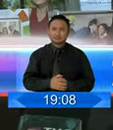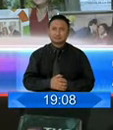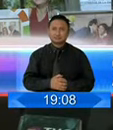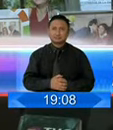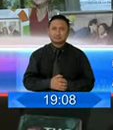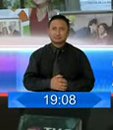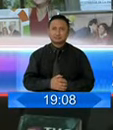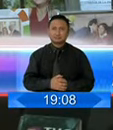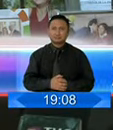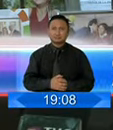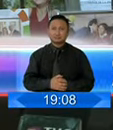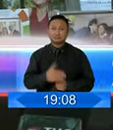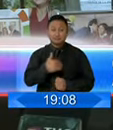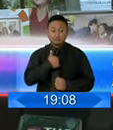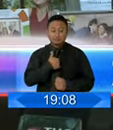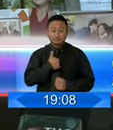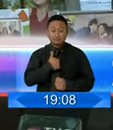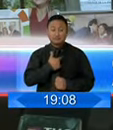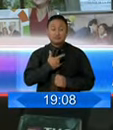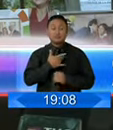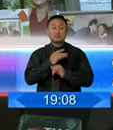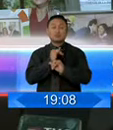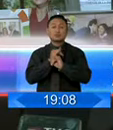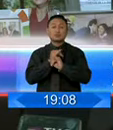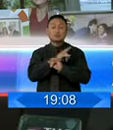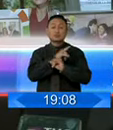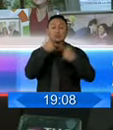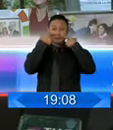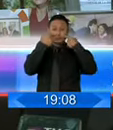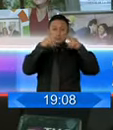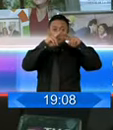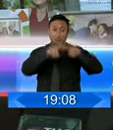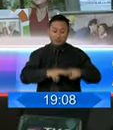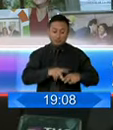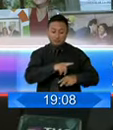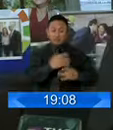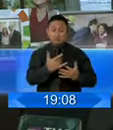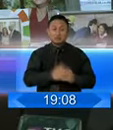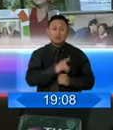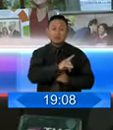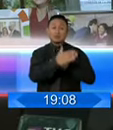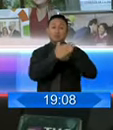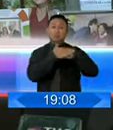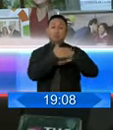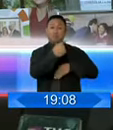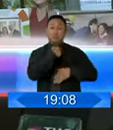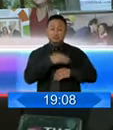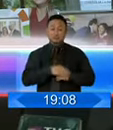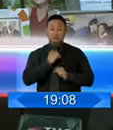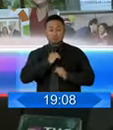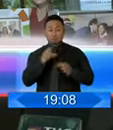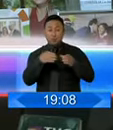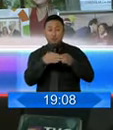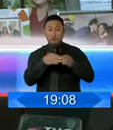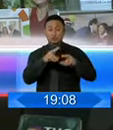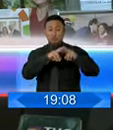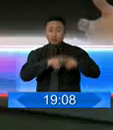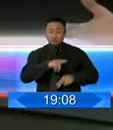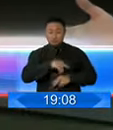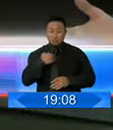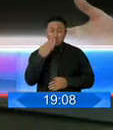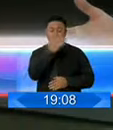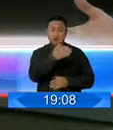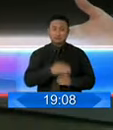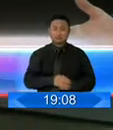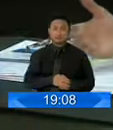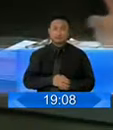Como órgano fiscalizador que es, estamos esperando su notificación para acudir a la Comisión de Fiscalización.